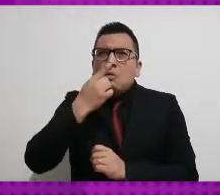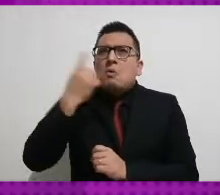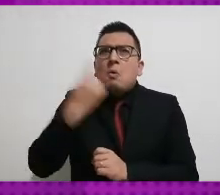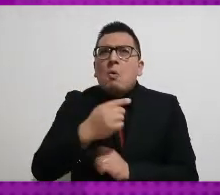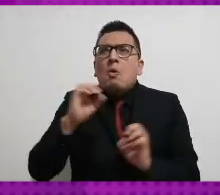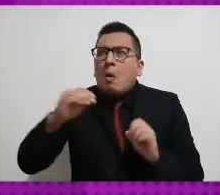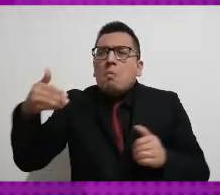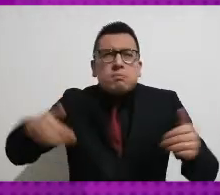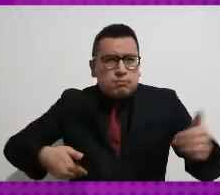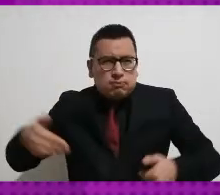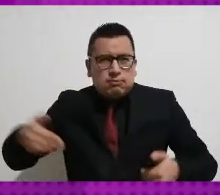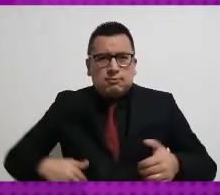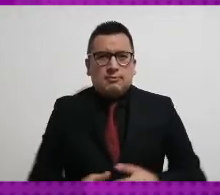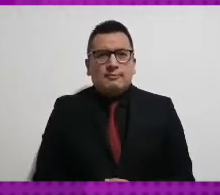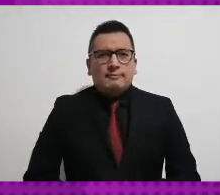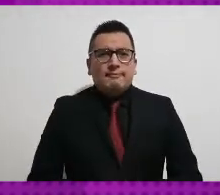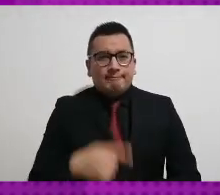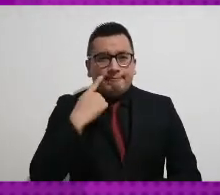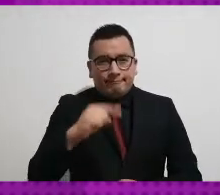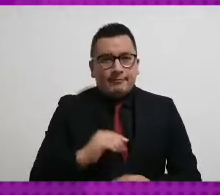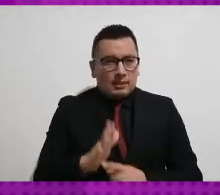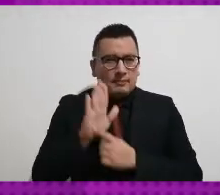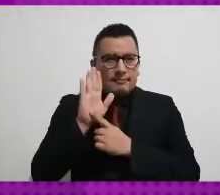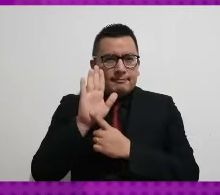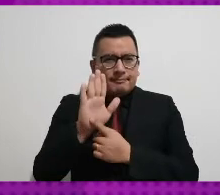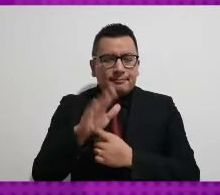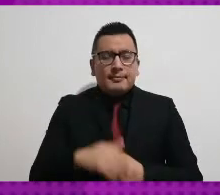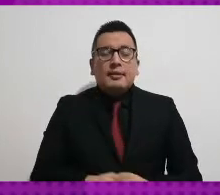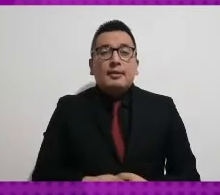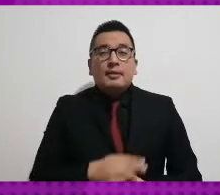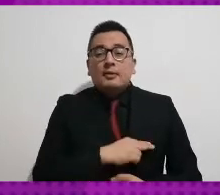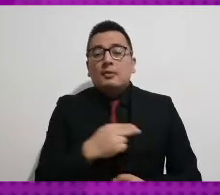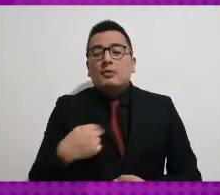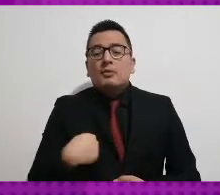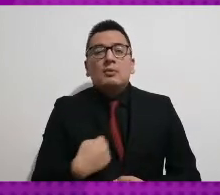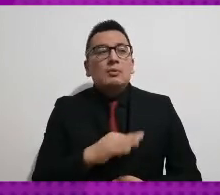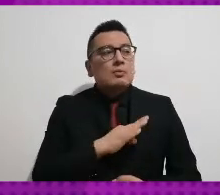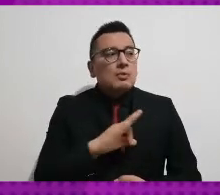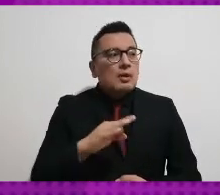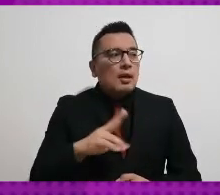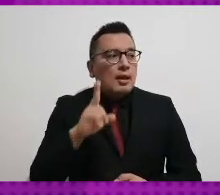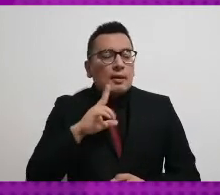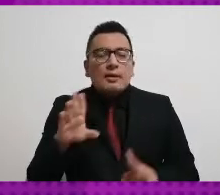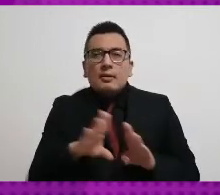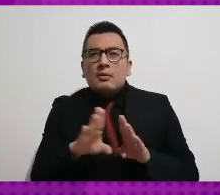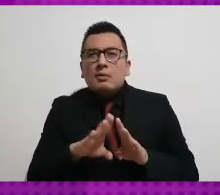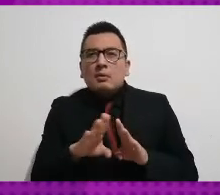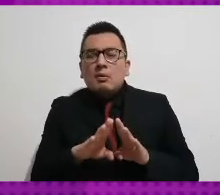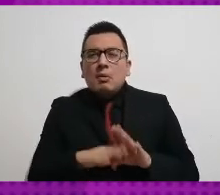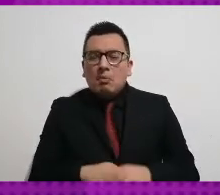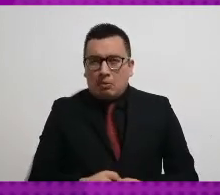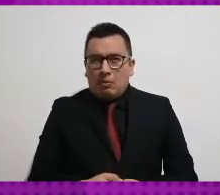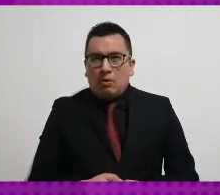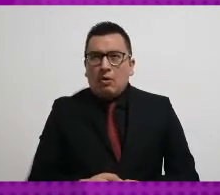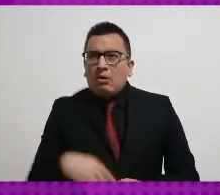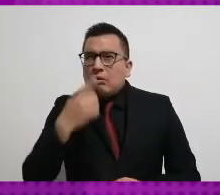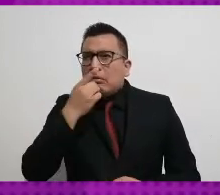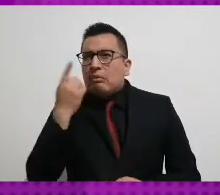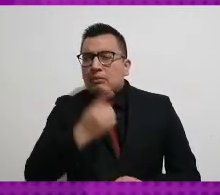a permitir compartir en pantalla una de nuestras mejores herramientas,